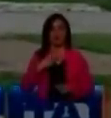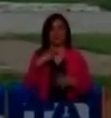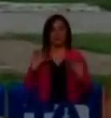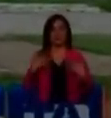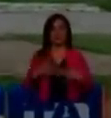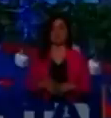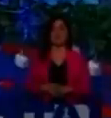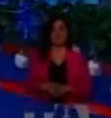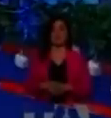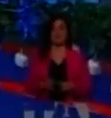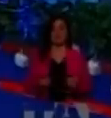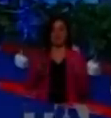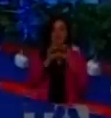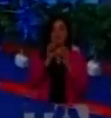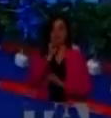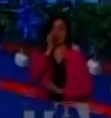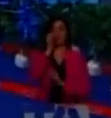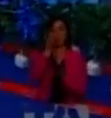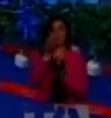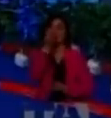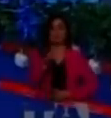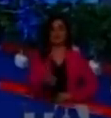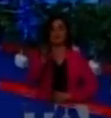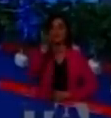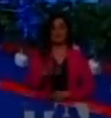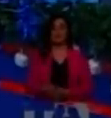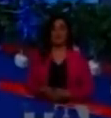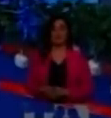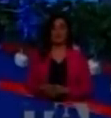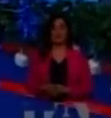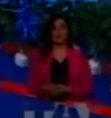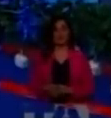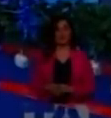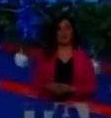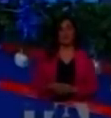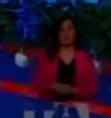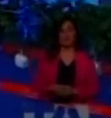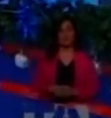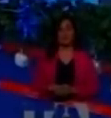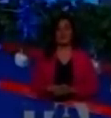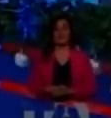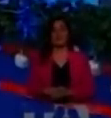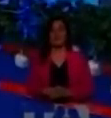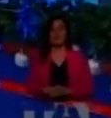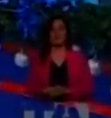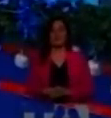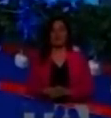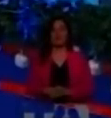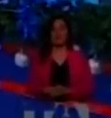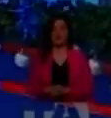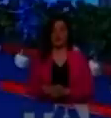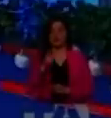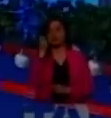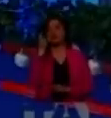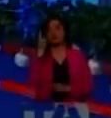moradores. Vamos a volver al estudio, buenos días. Buenos días, Joana, y con toda la razón deben estar muy asustados, ¿no? Y entendemos que no quieran